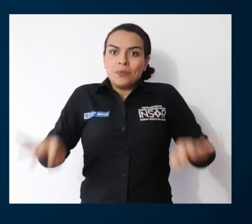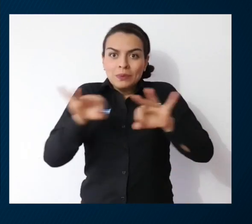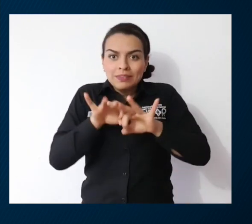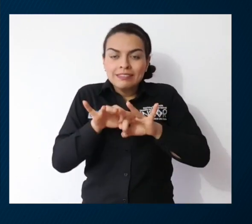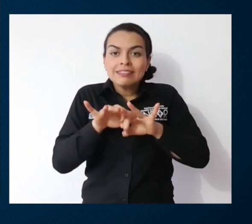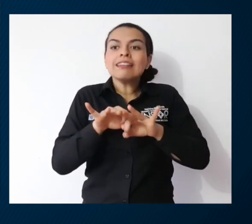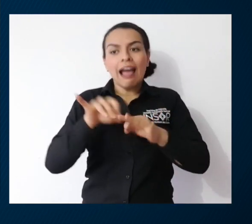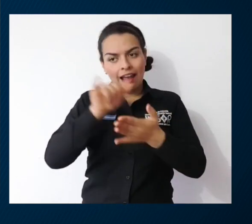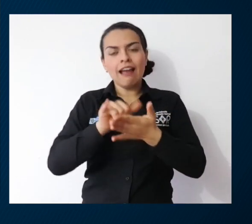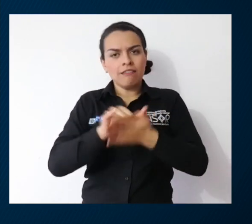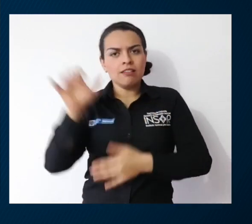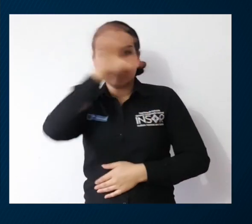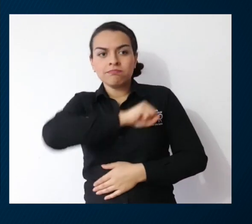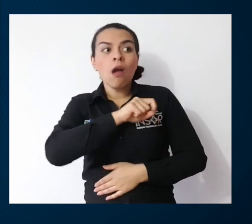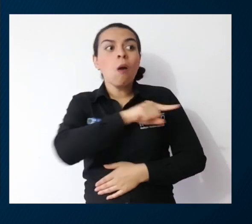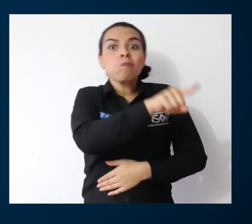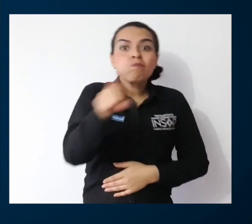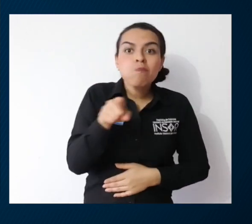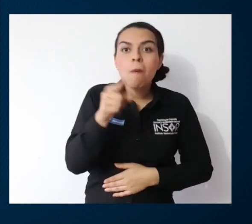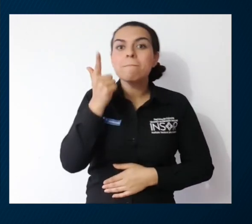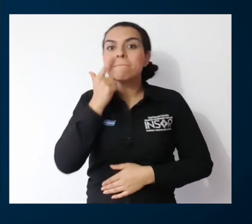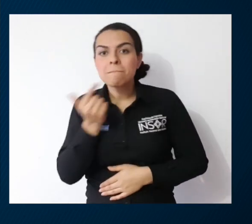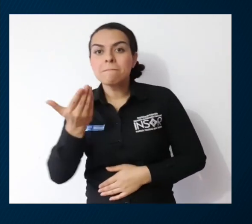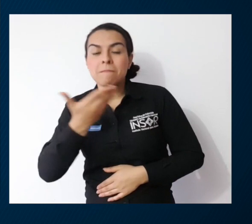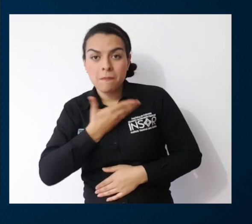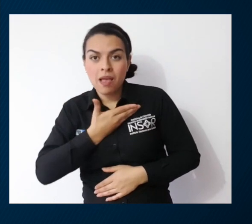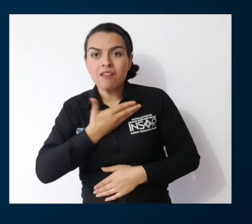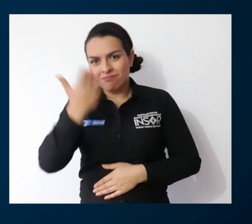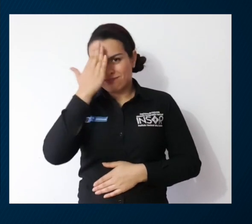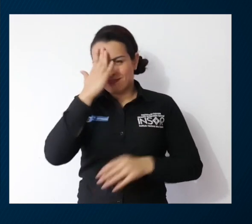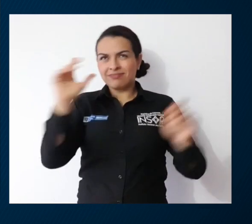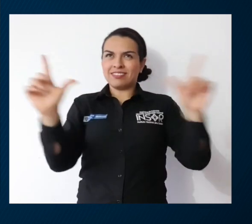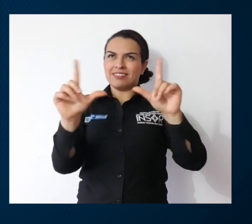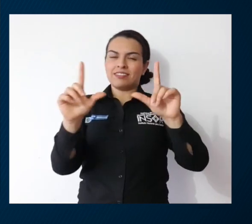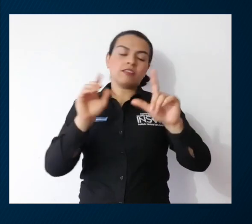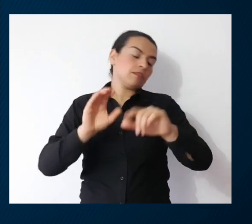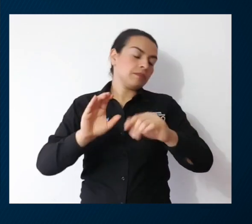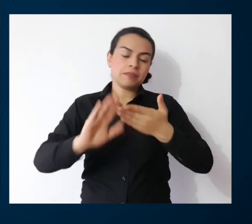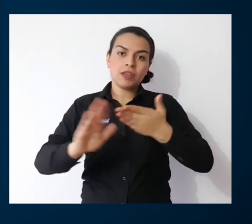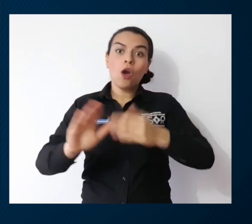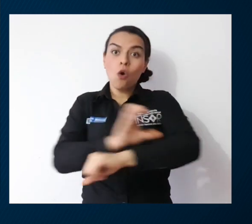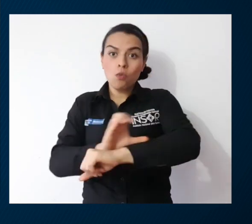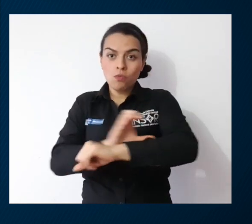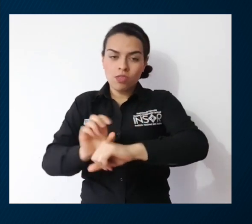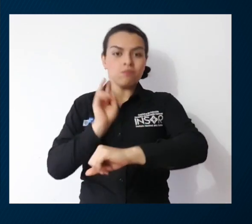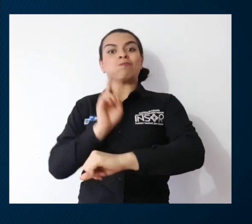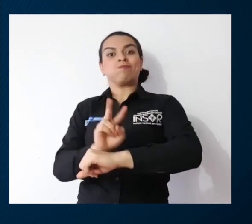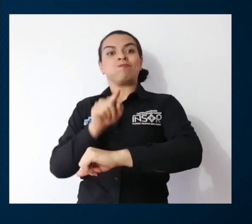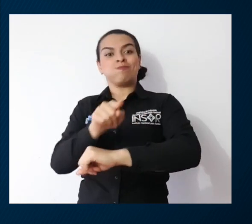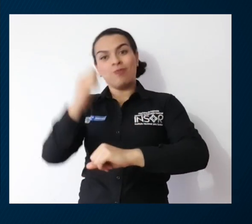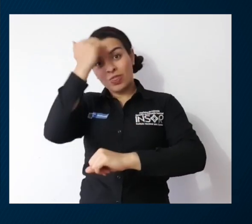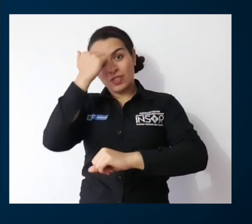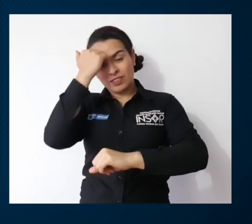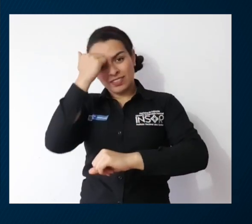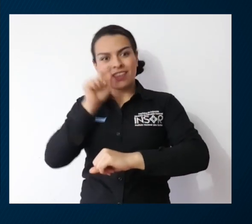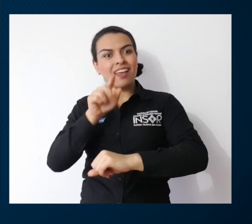tiene, los padres ven a través del computador la casa del docente, pero el docente ve a través del computador la casa de los estudiantes